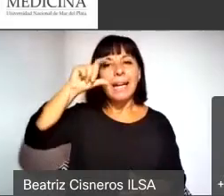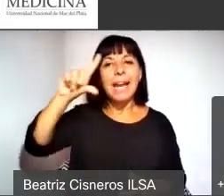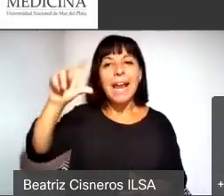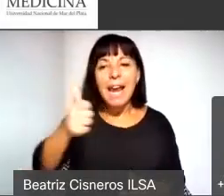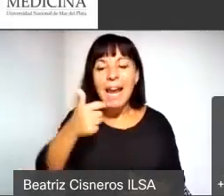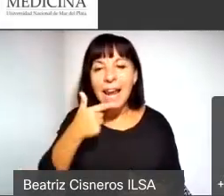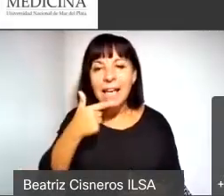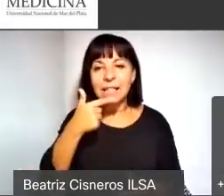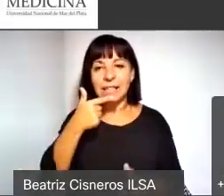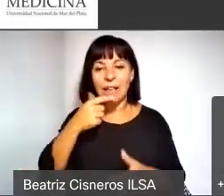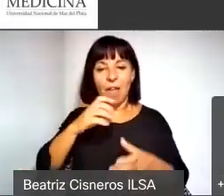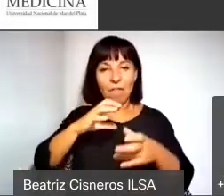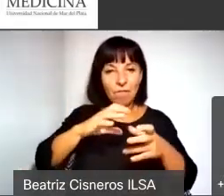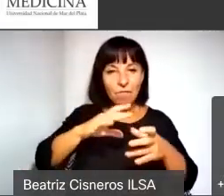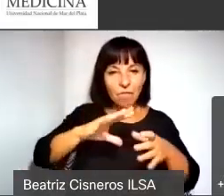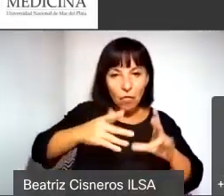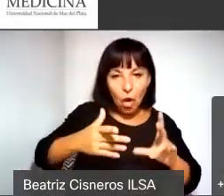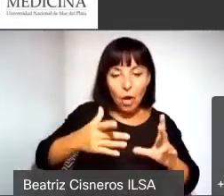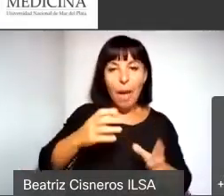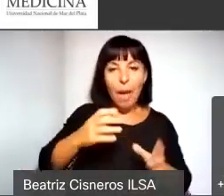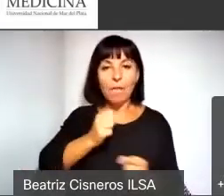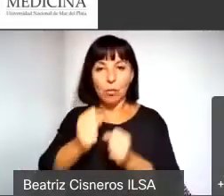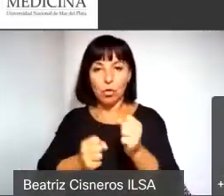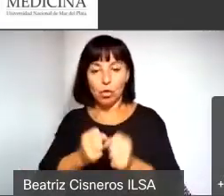y función.